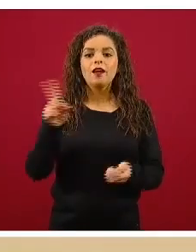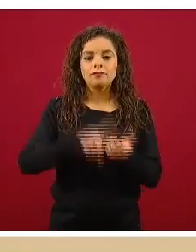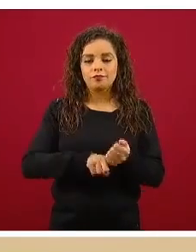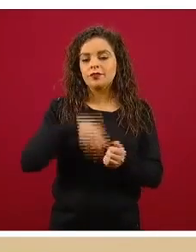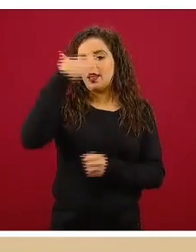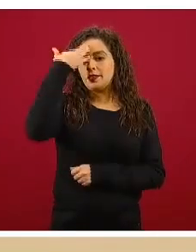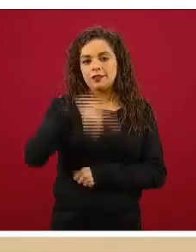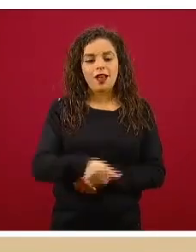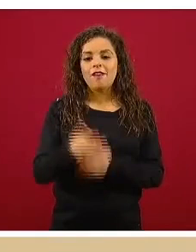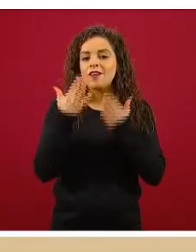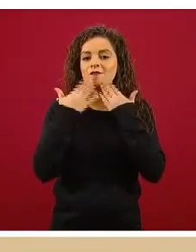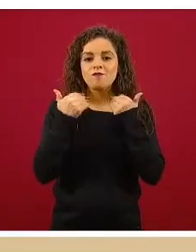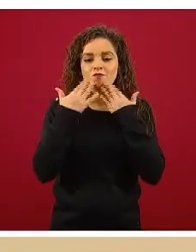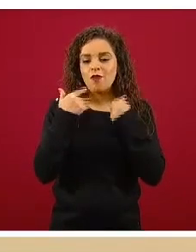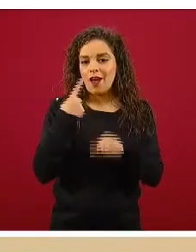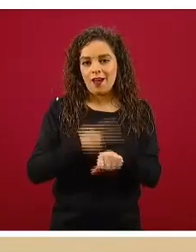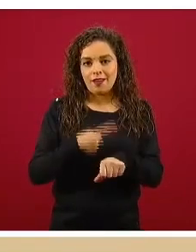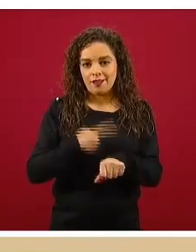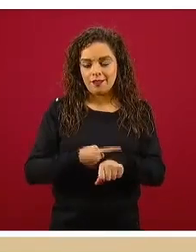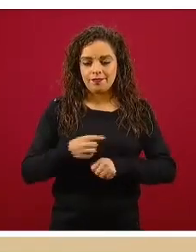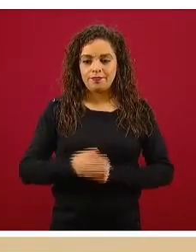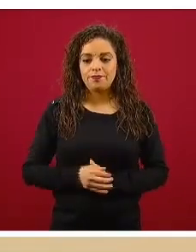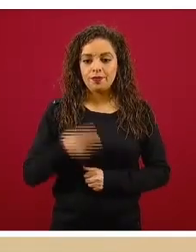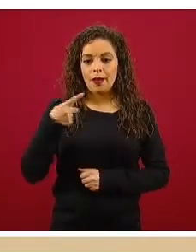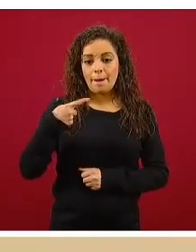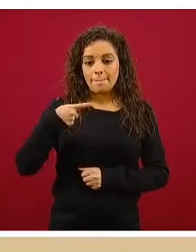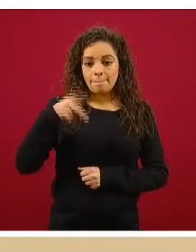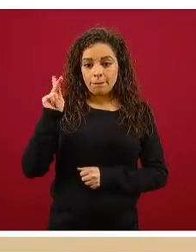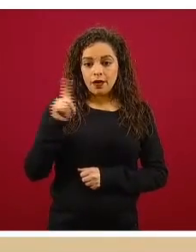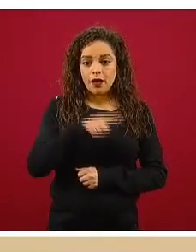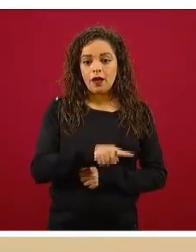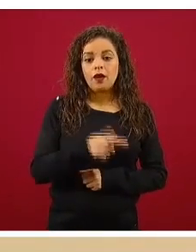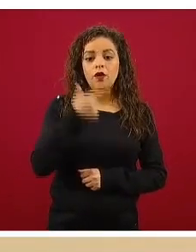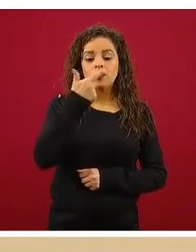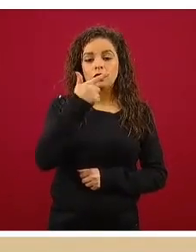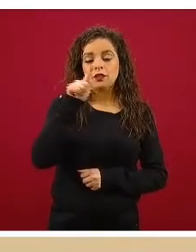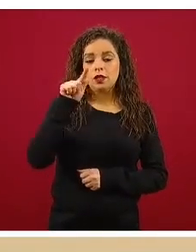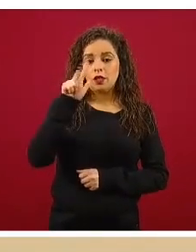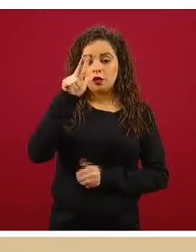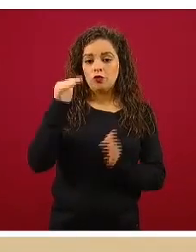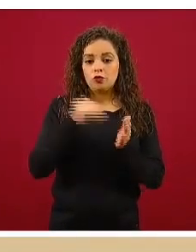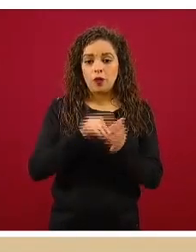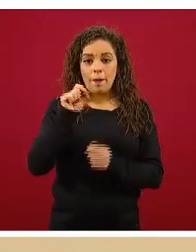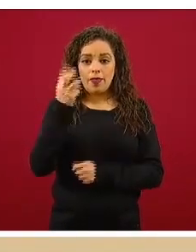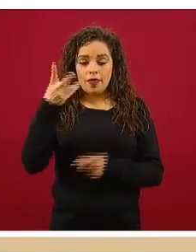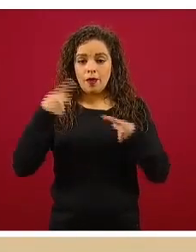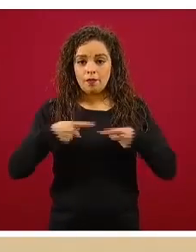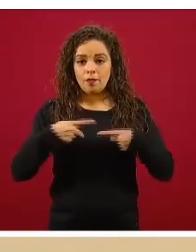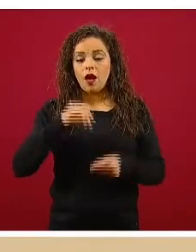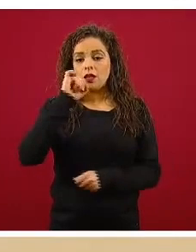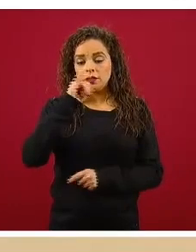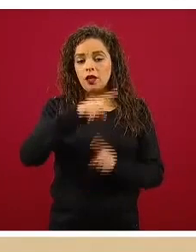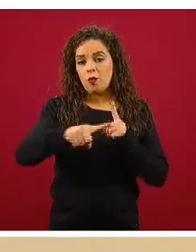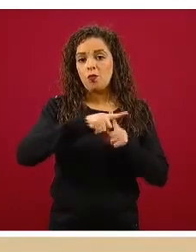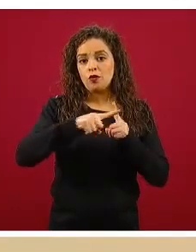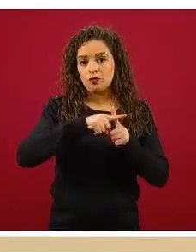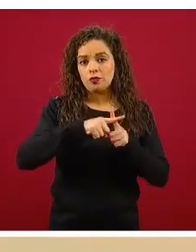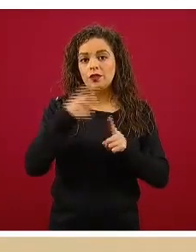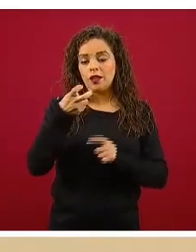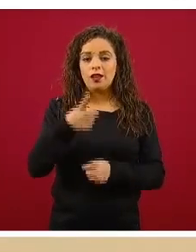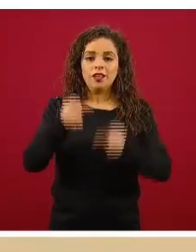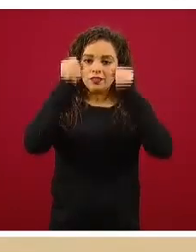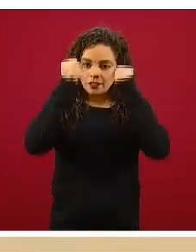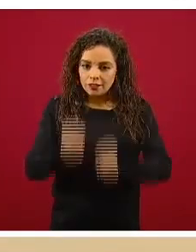pero 78.023 personas dieron positivas a este nuevo virus y por lo tanto son los casos confirmados